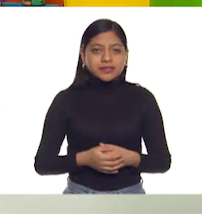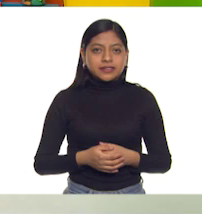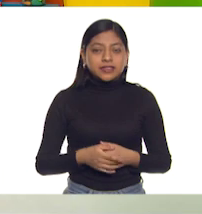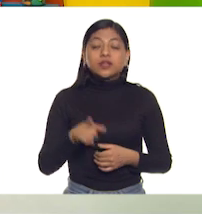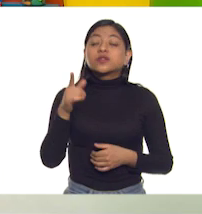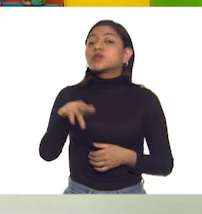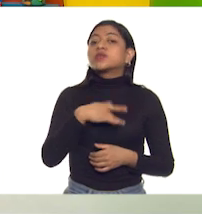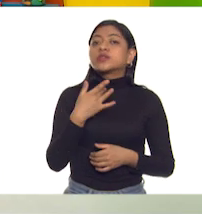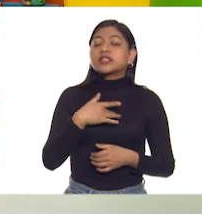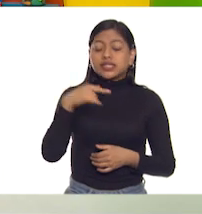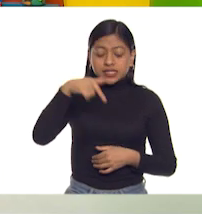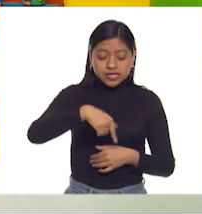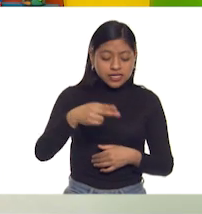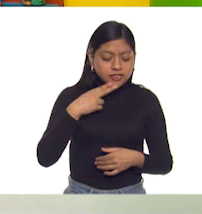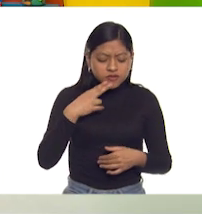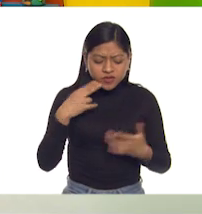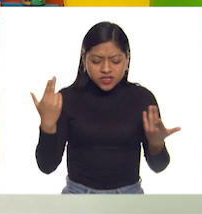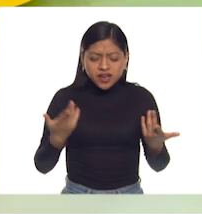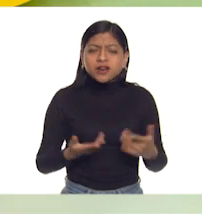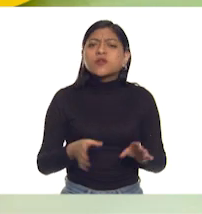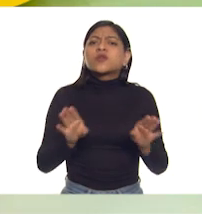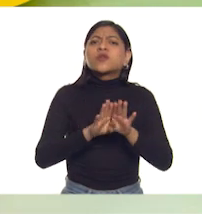qué crees que nos sirva?